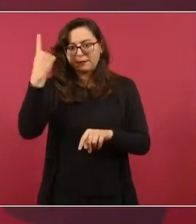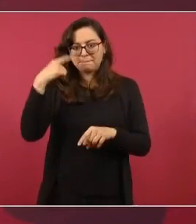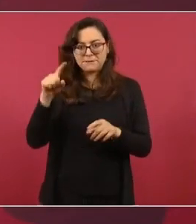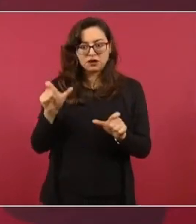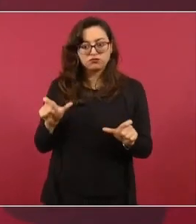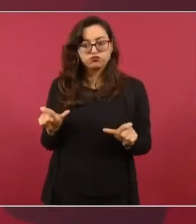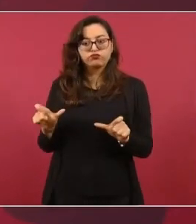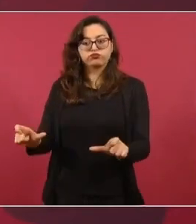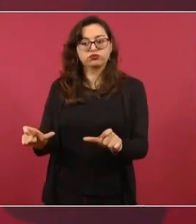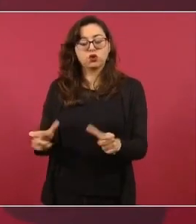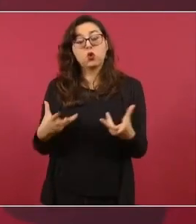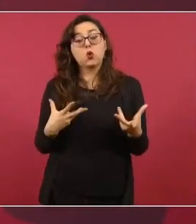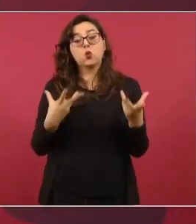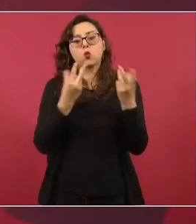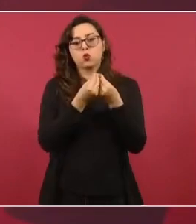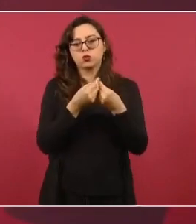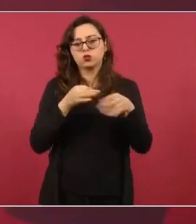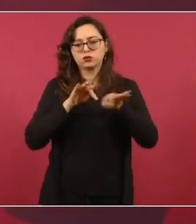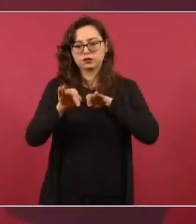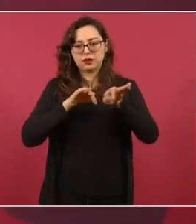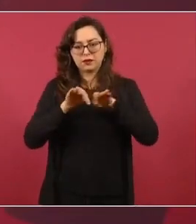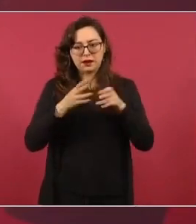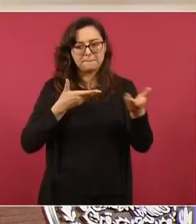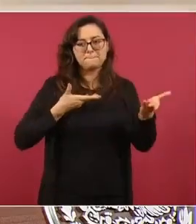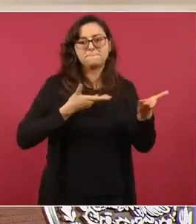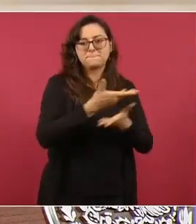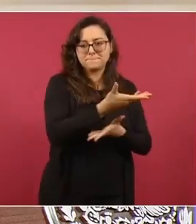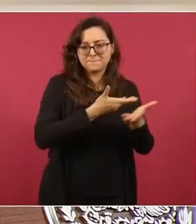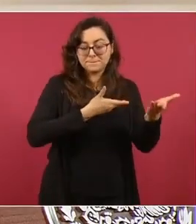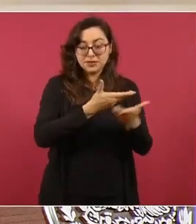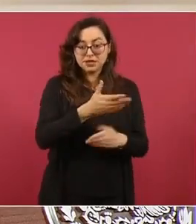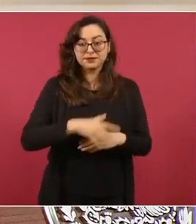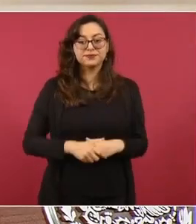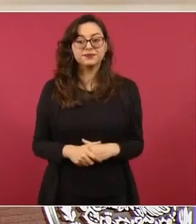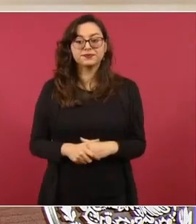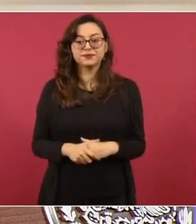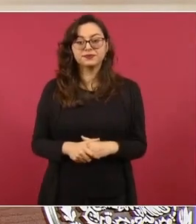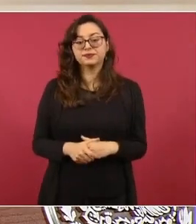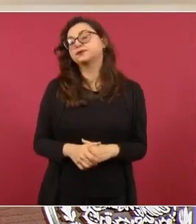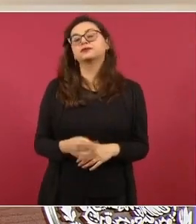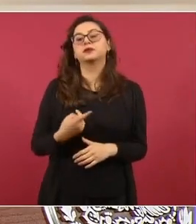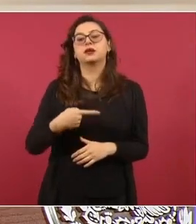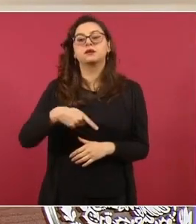de cooperación. Sin embargo,